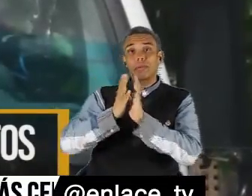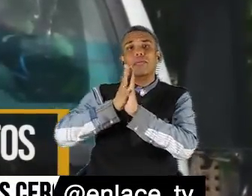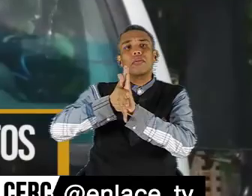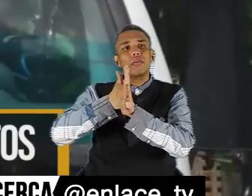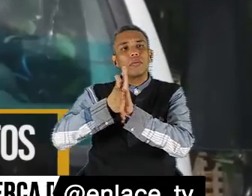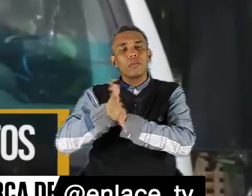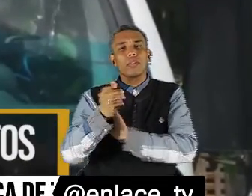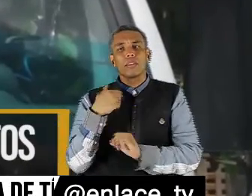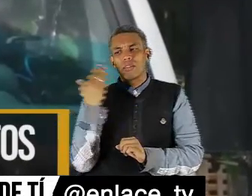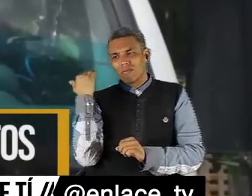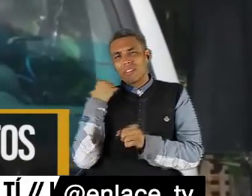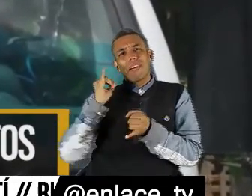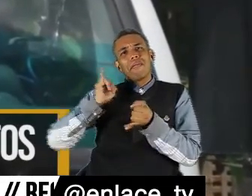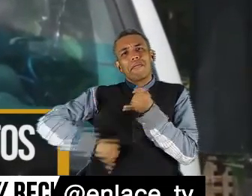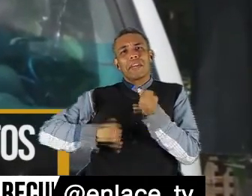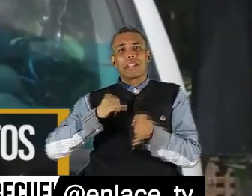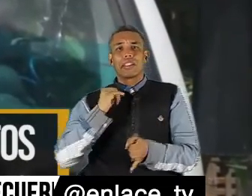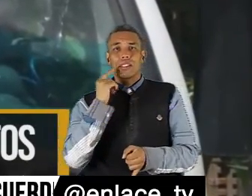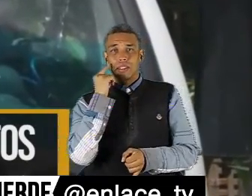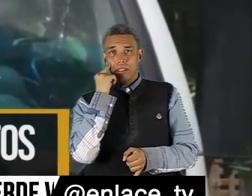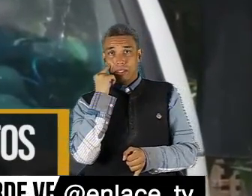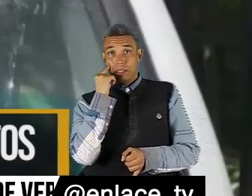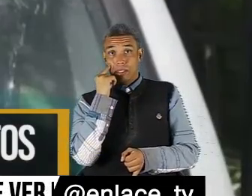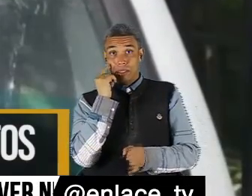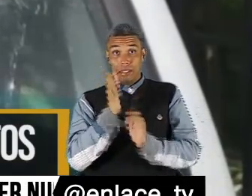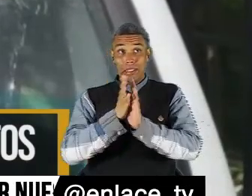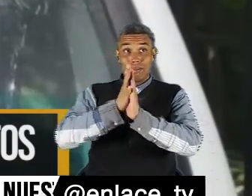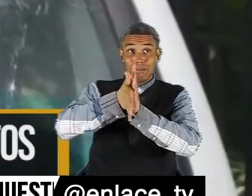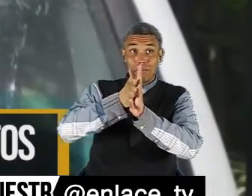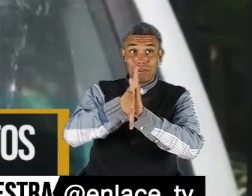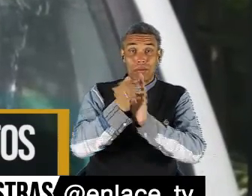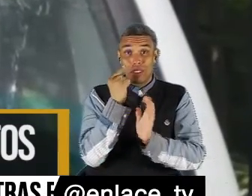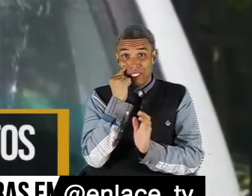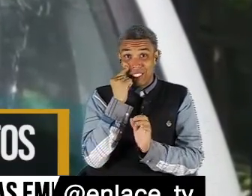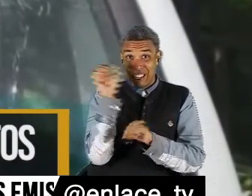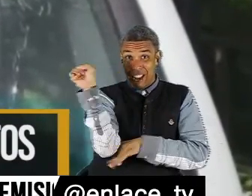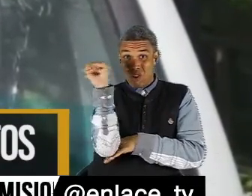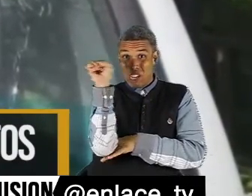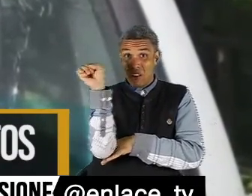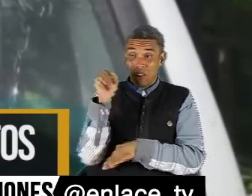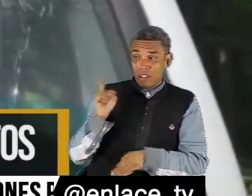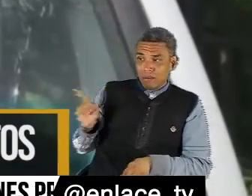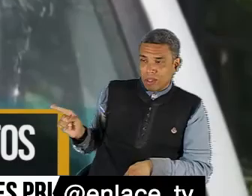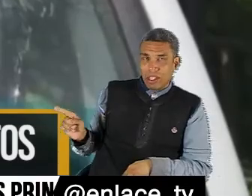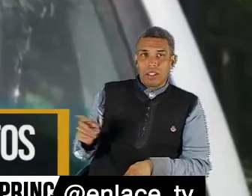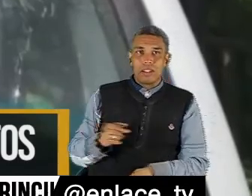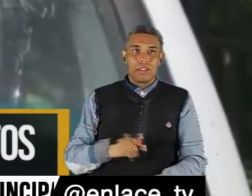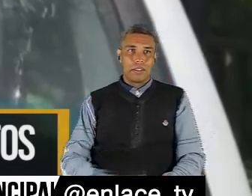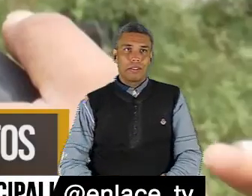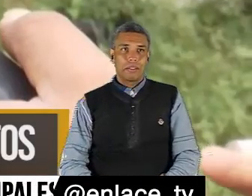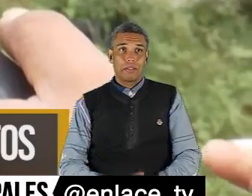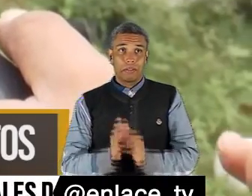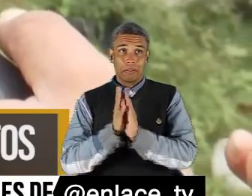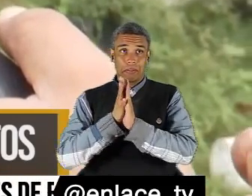última víctima con su hermano de un atentado en esta zona. Así quedó el vehículo en el que se movilizaban. Pues el viernes veníamos